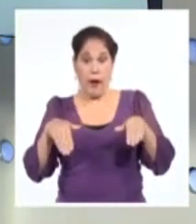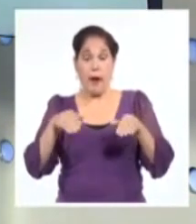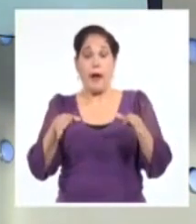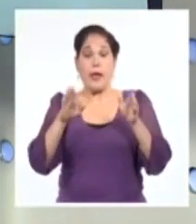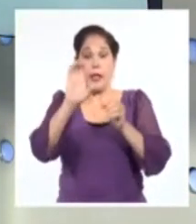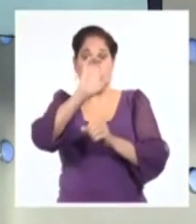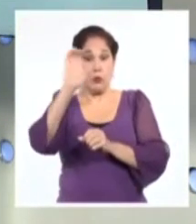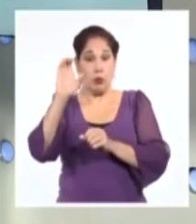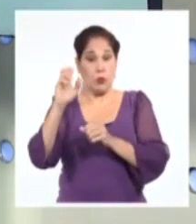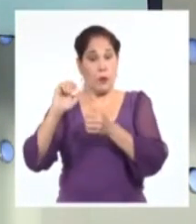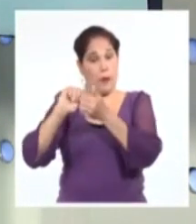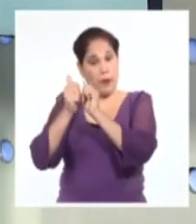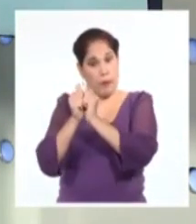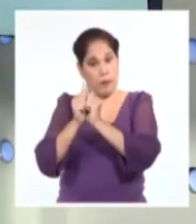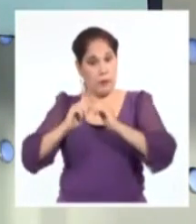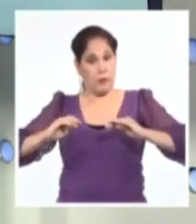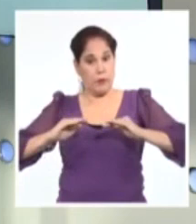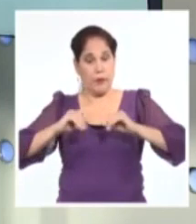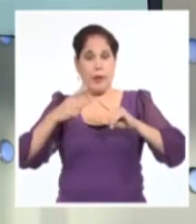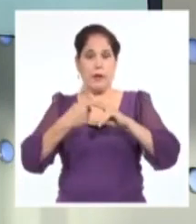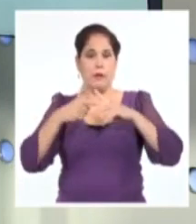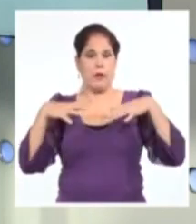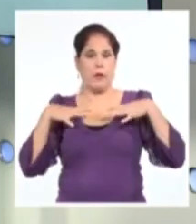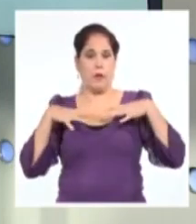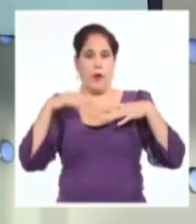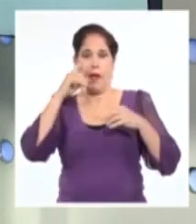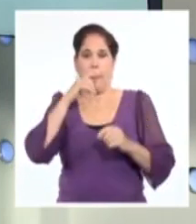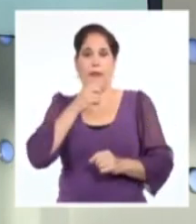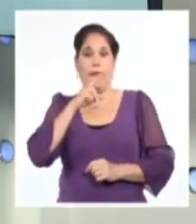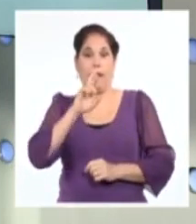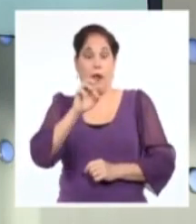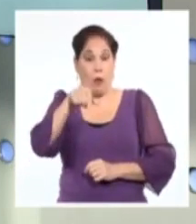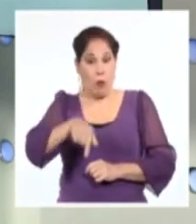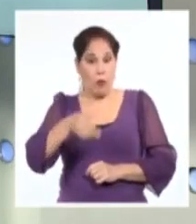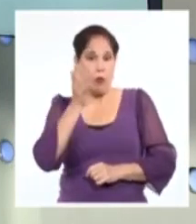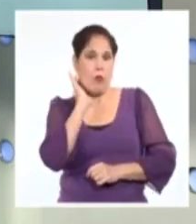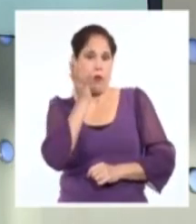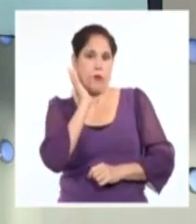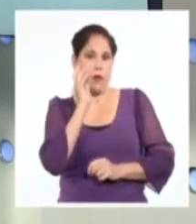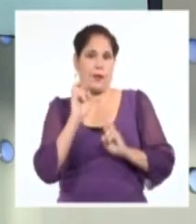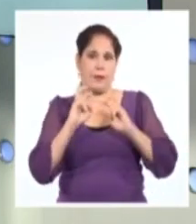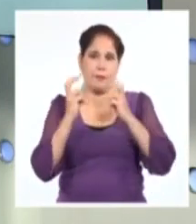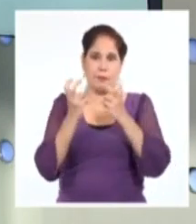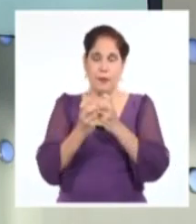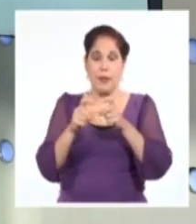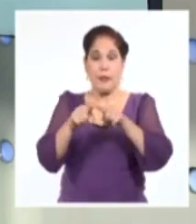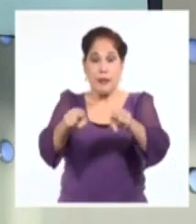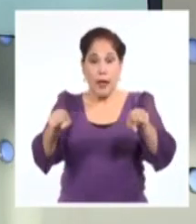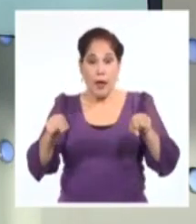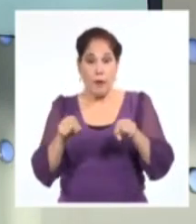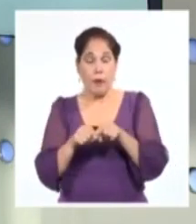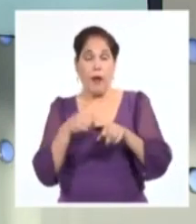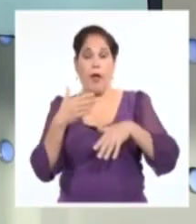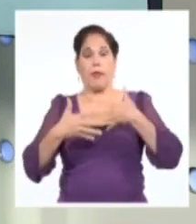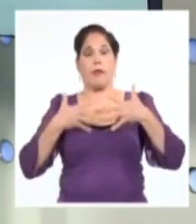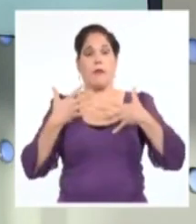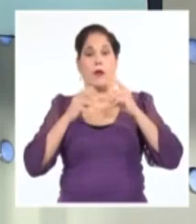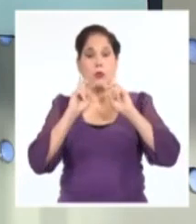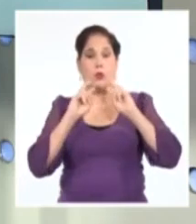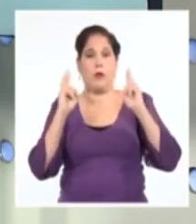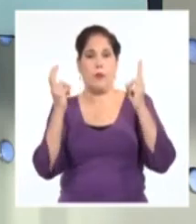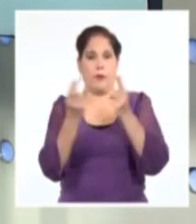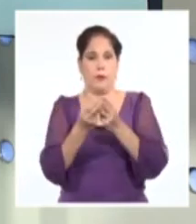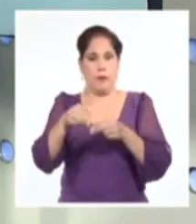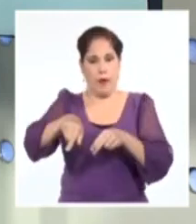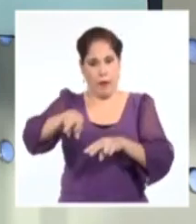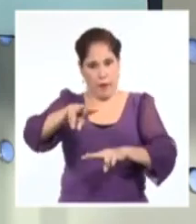de Deportes, Educación Física y Recreación, INDER, ofreció hoy una conferencia de prensa en el Salón de Actos del Coliseo de la Ciudad Deportiva de La